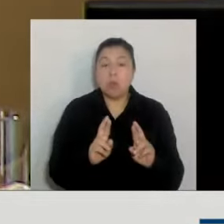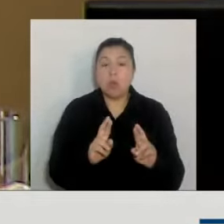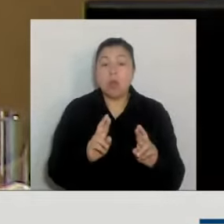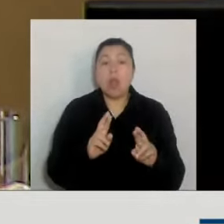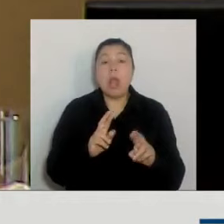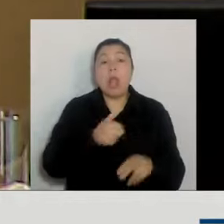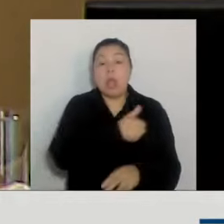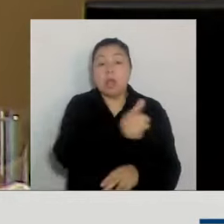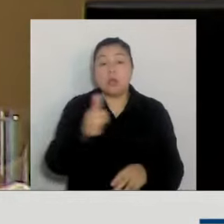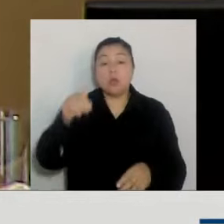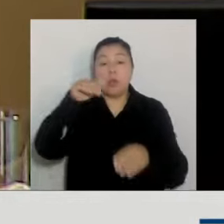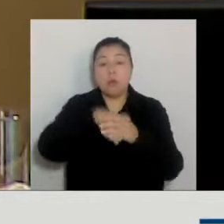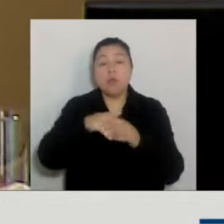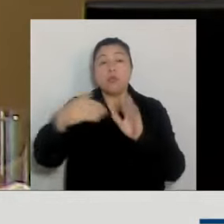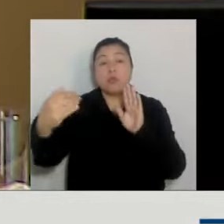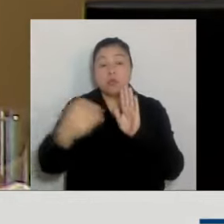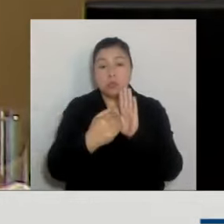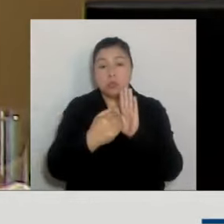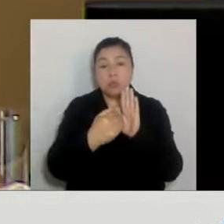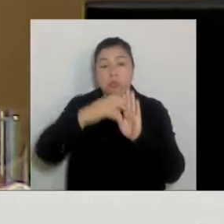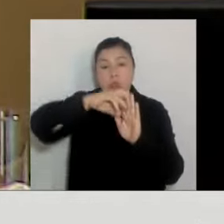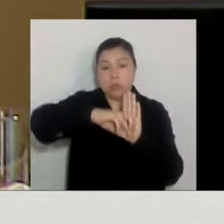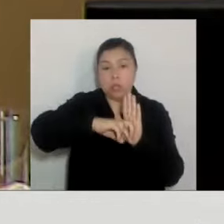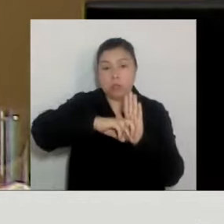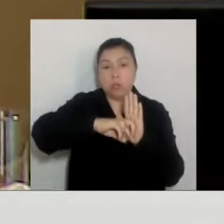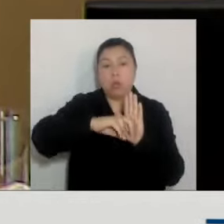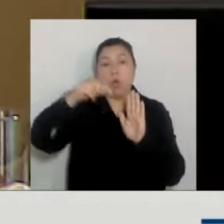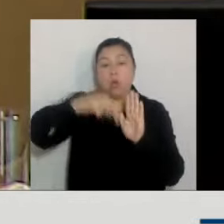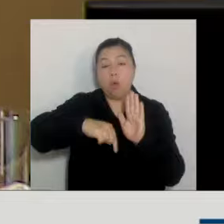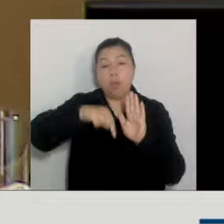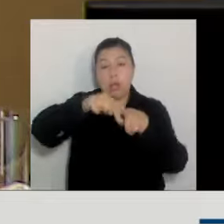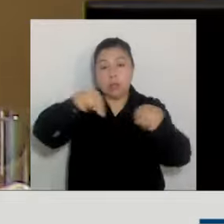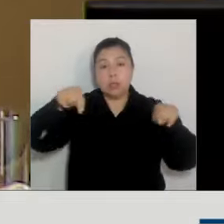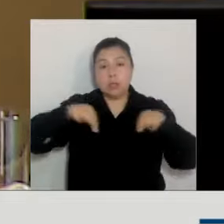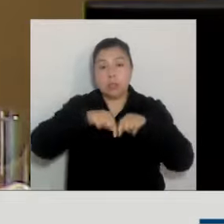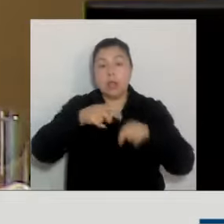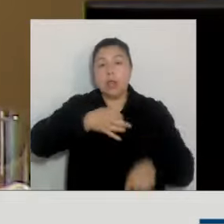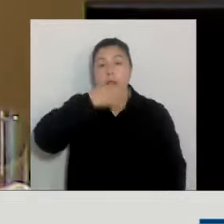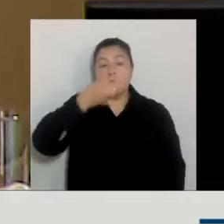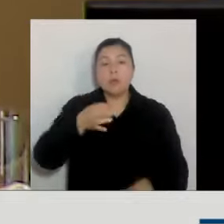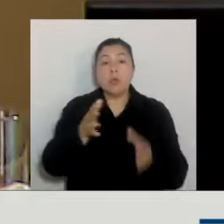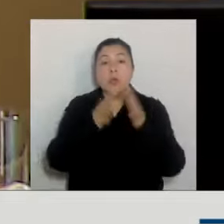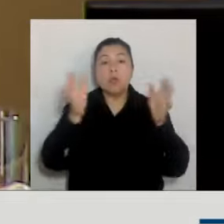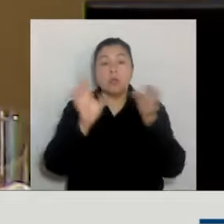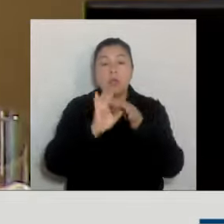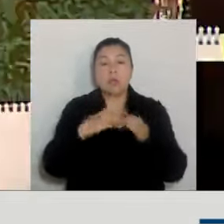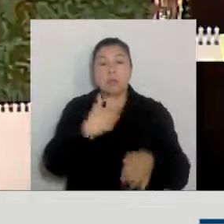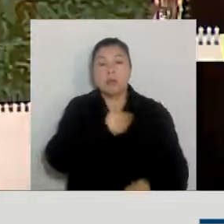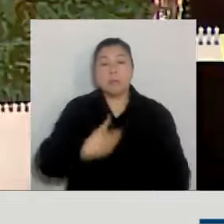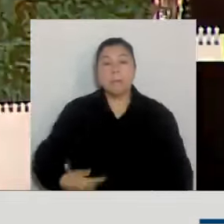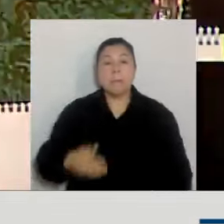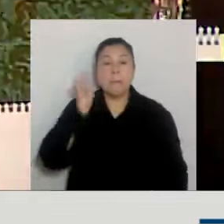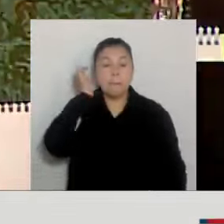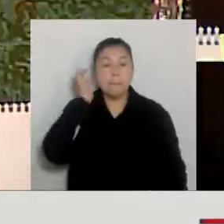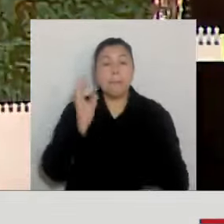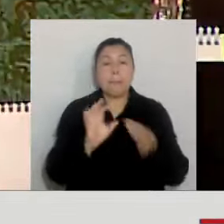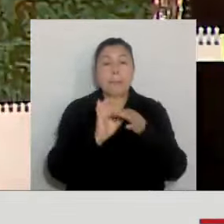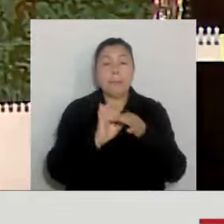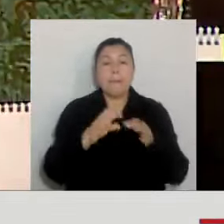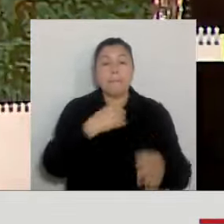vote favorablemente este proyecto hoy en esta sala he dicho muchas gracias presidenta Gracias